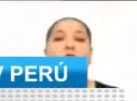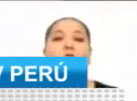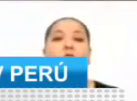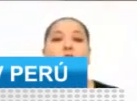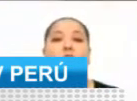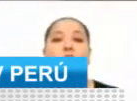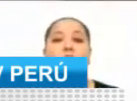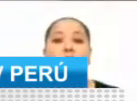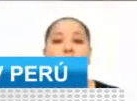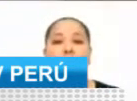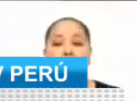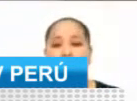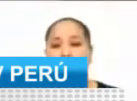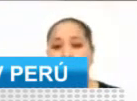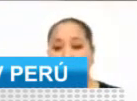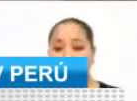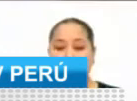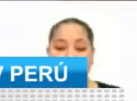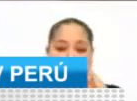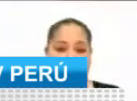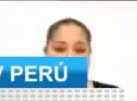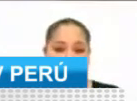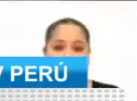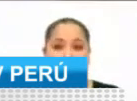que en un hogar